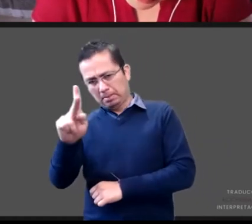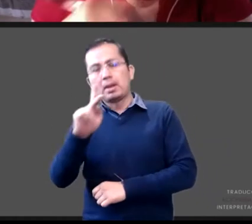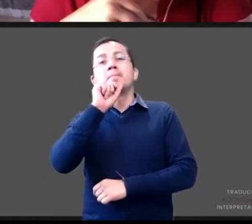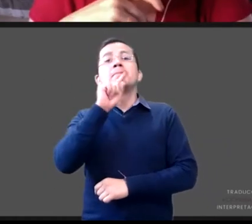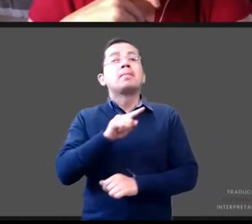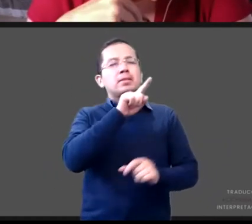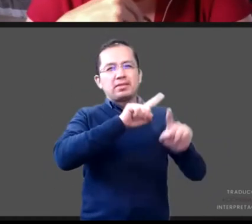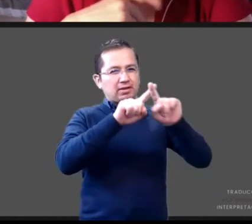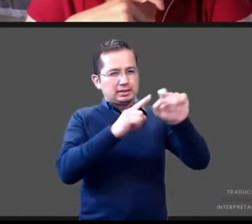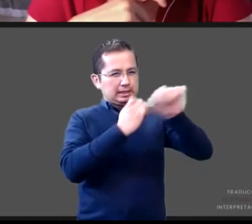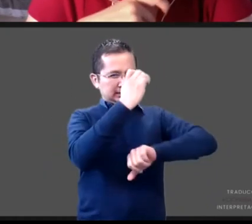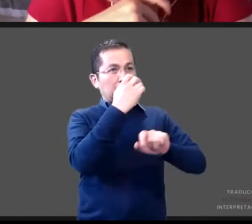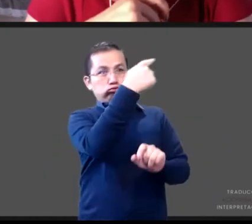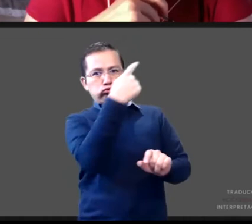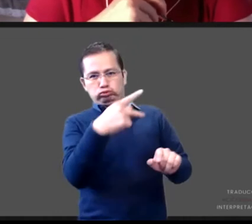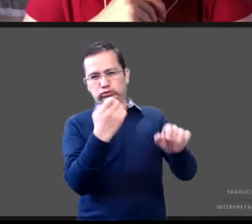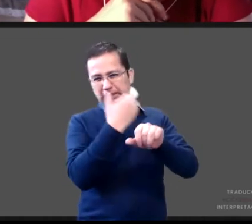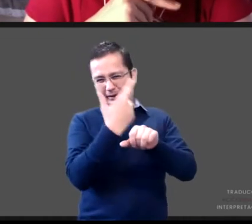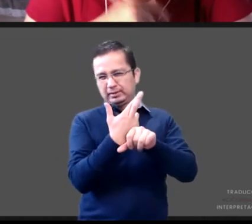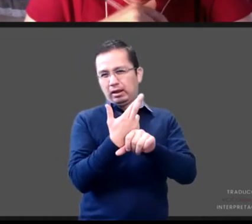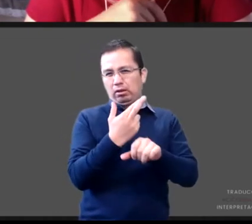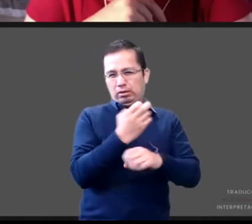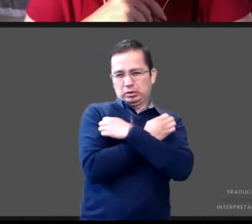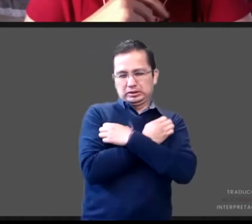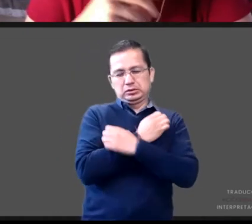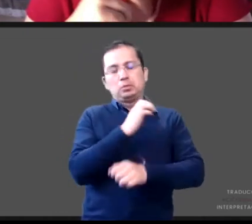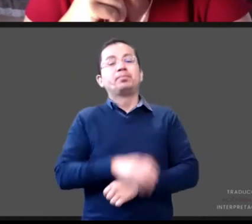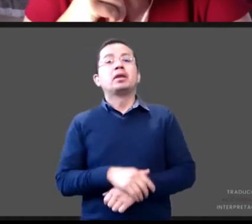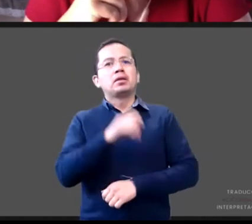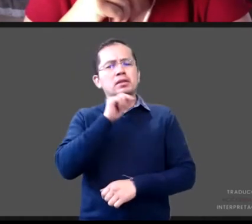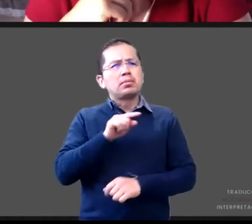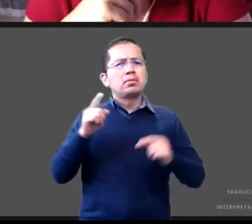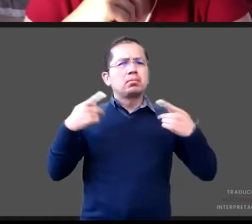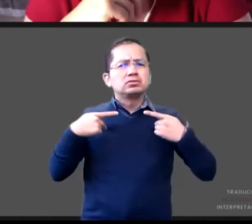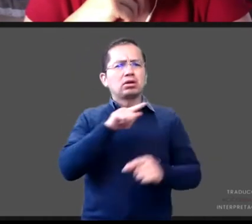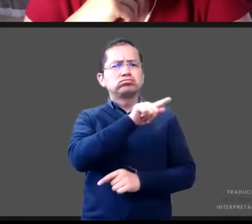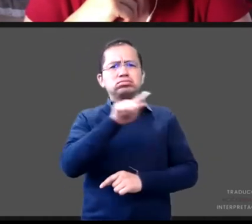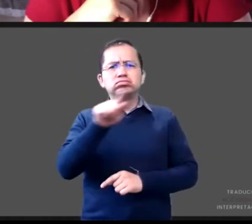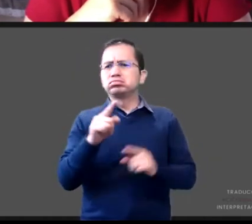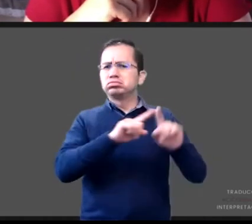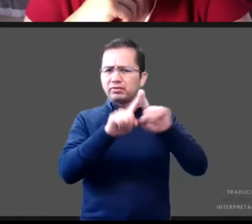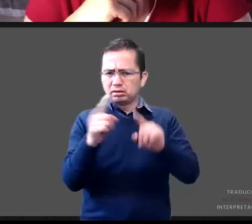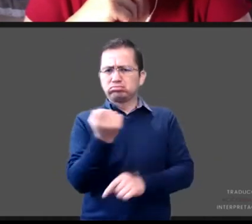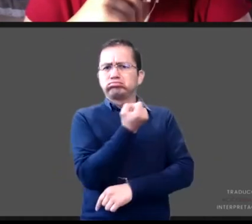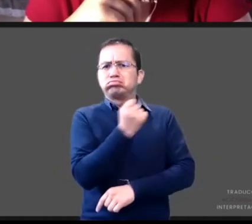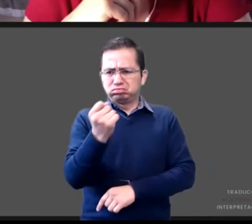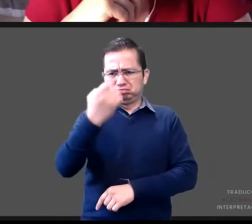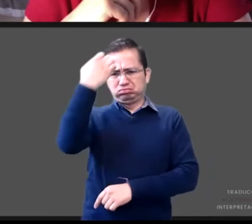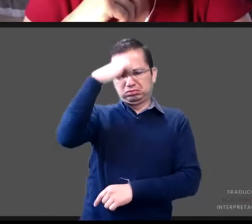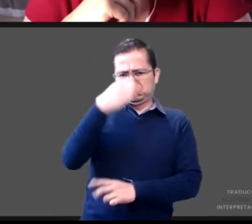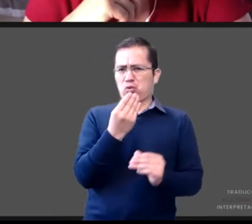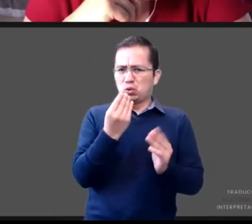educación, tuvimos especialistas académicos, especialistas de sociedad civil,